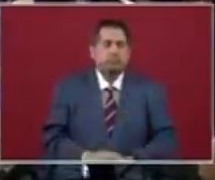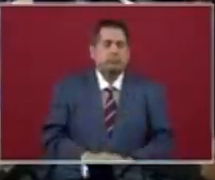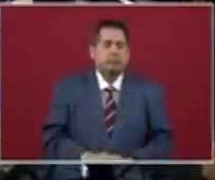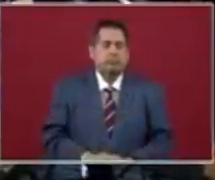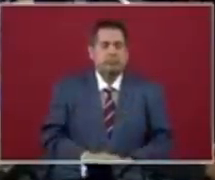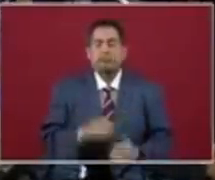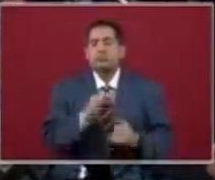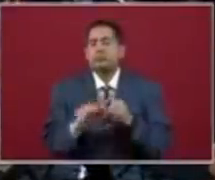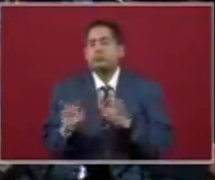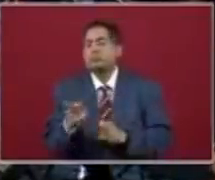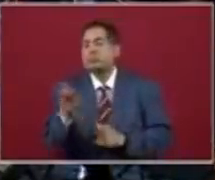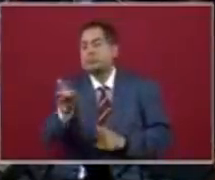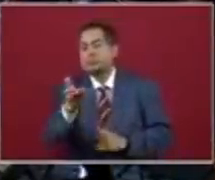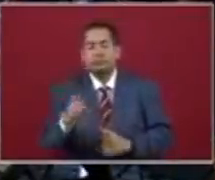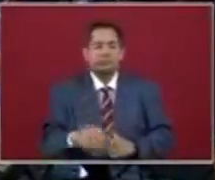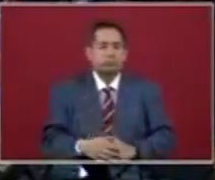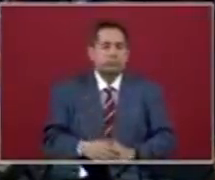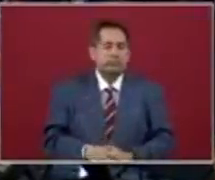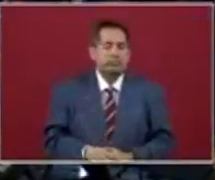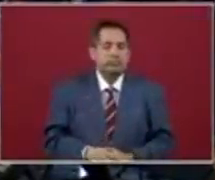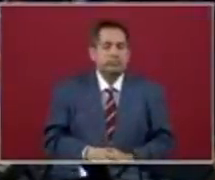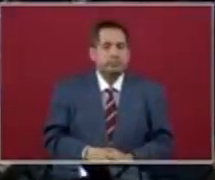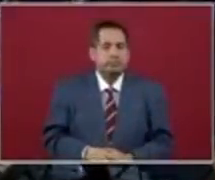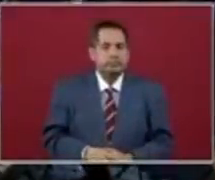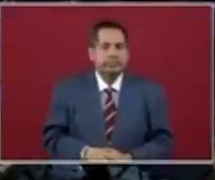Última pregunta, allá de aquel lado, por favor.